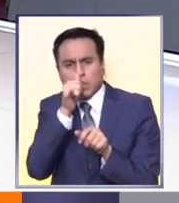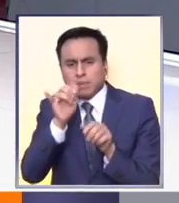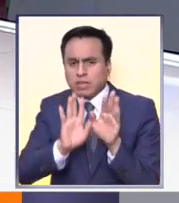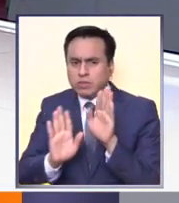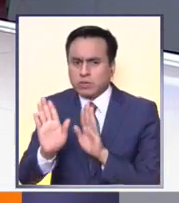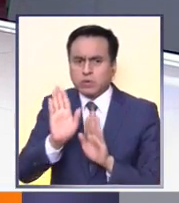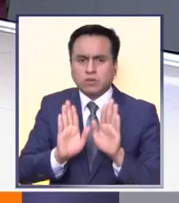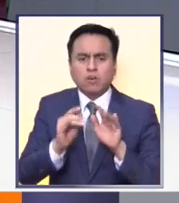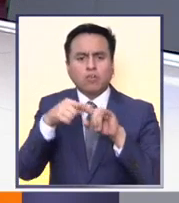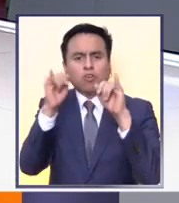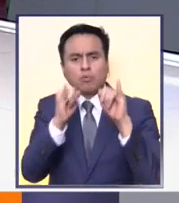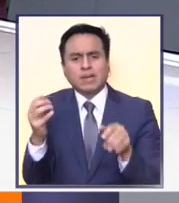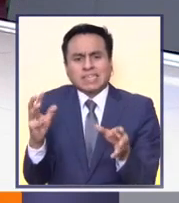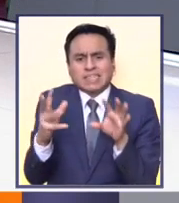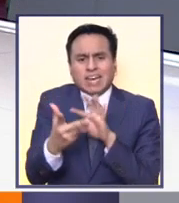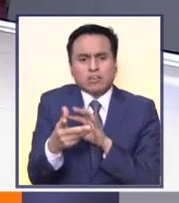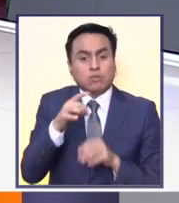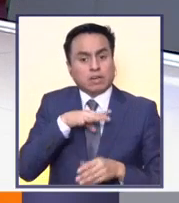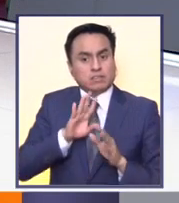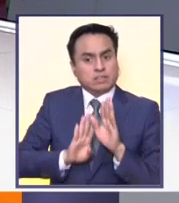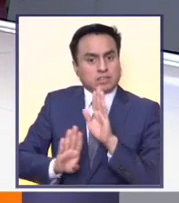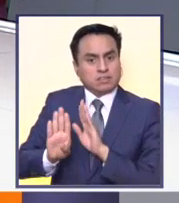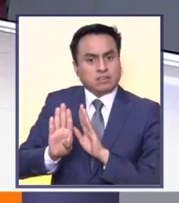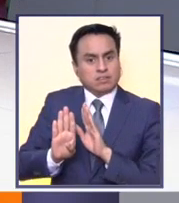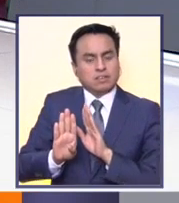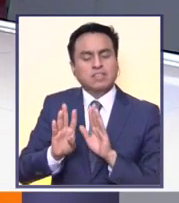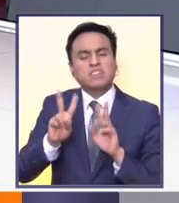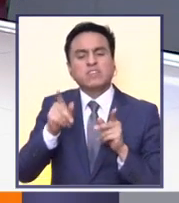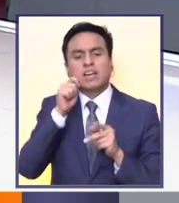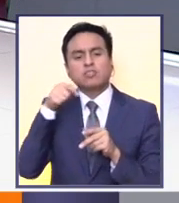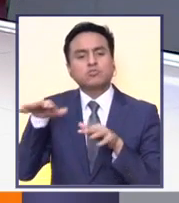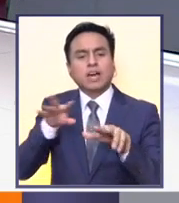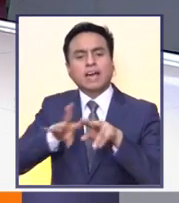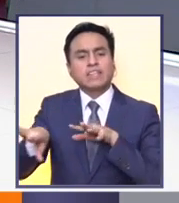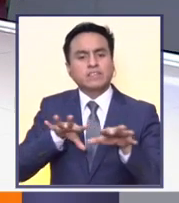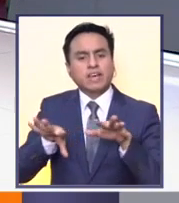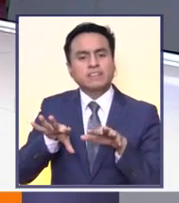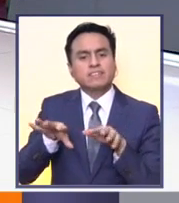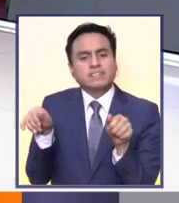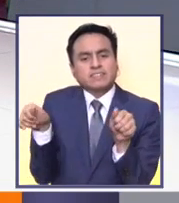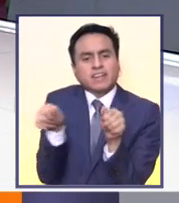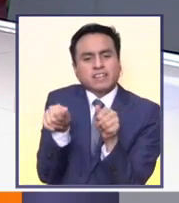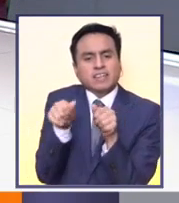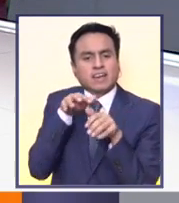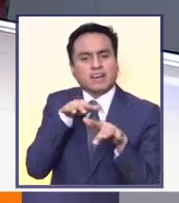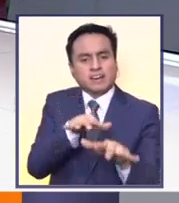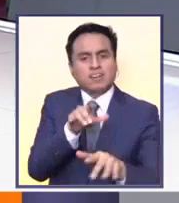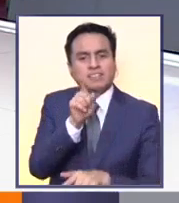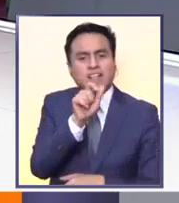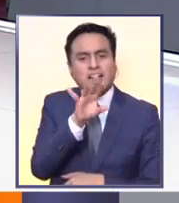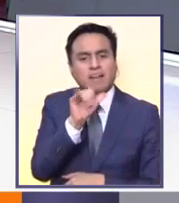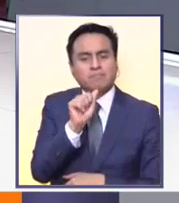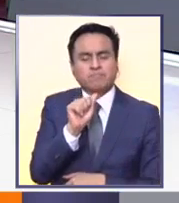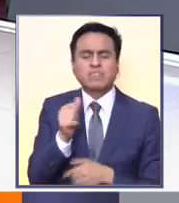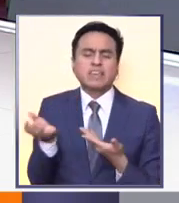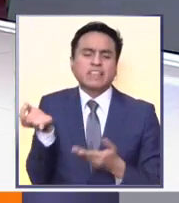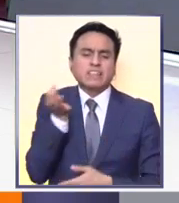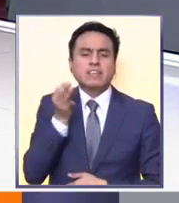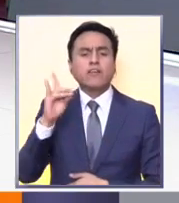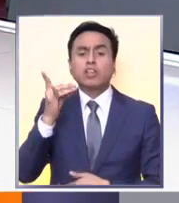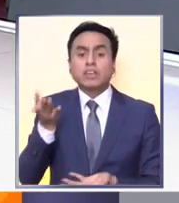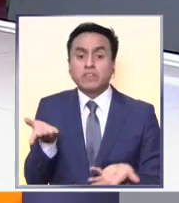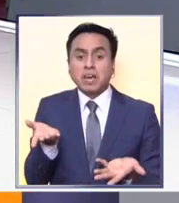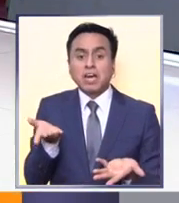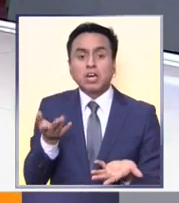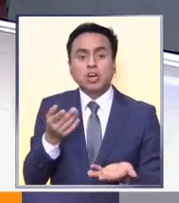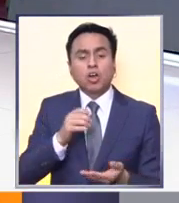otras formas de daño a Chile resultantes de sus actividades en las cercanías del Silala. Ahora, ¿qué es lo que dice Bolivia en